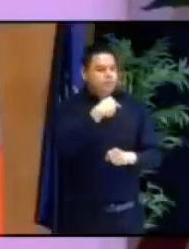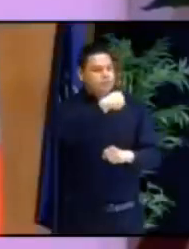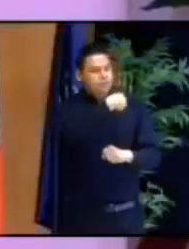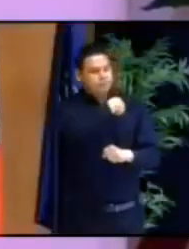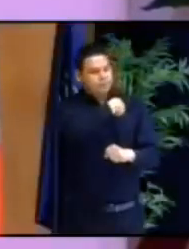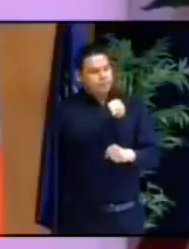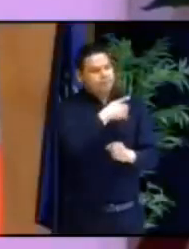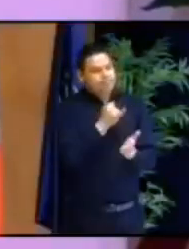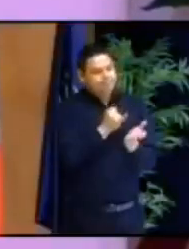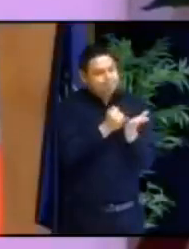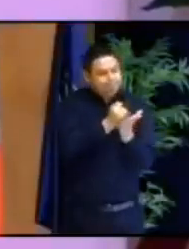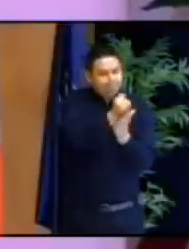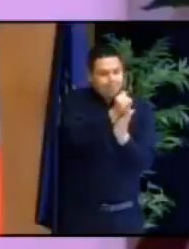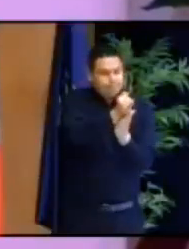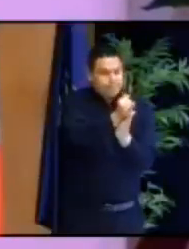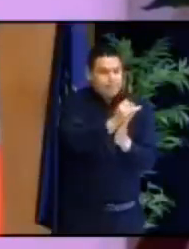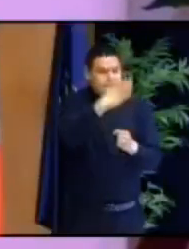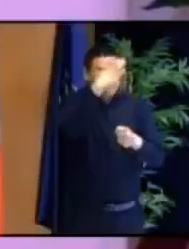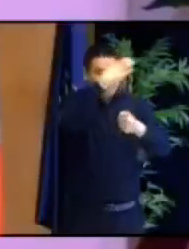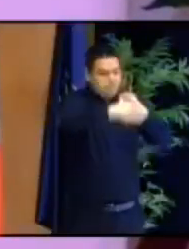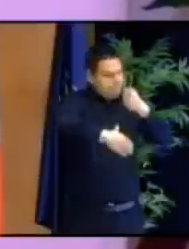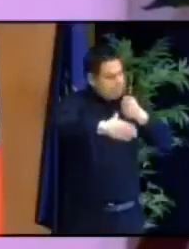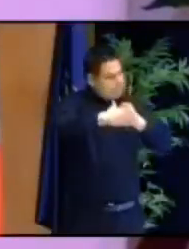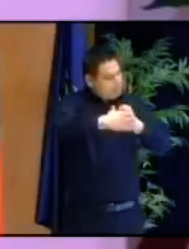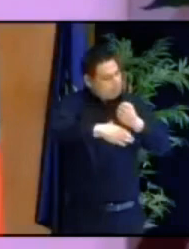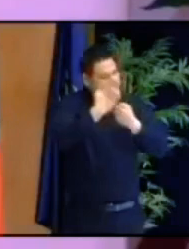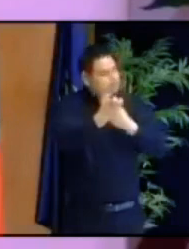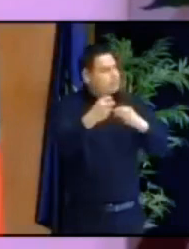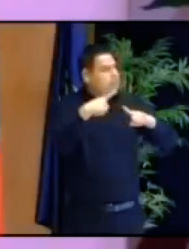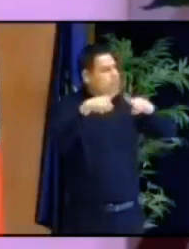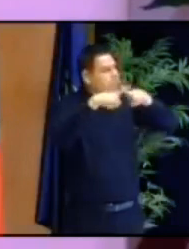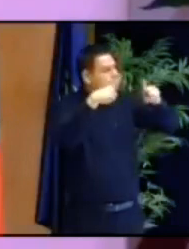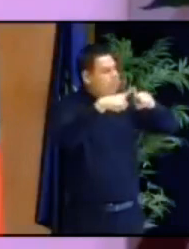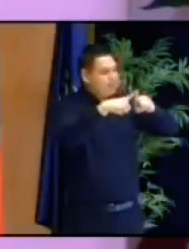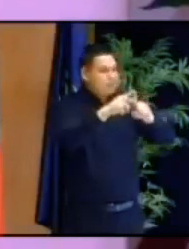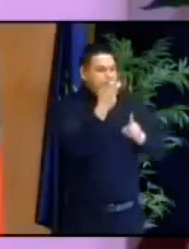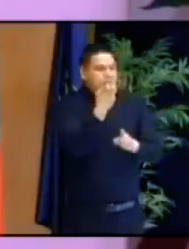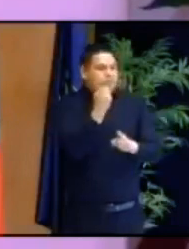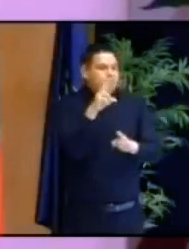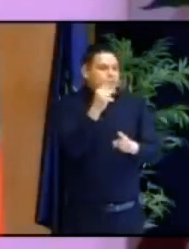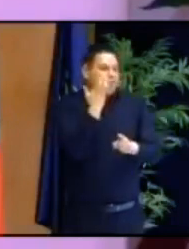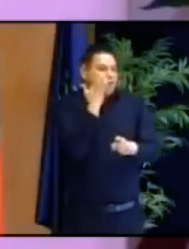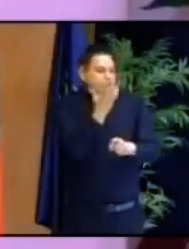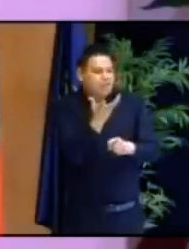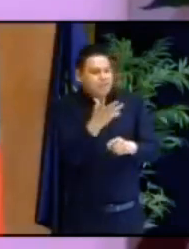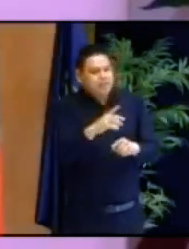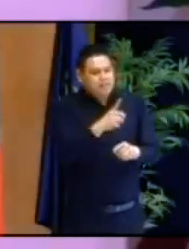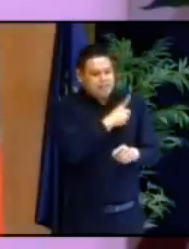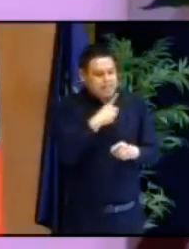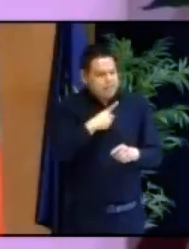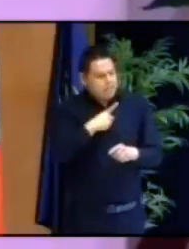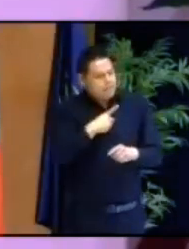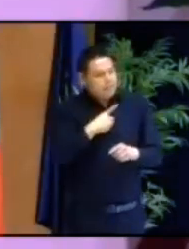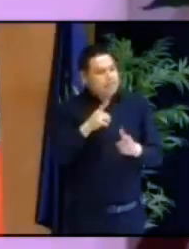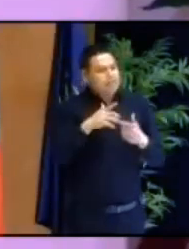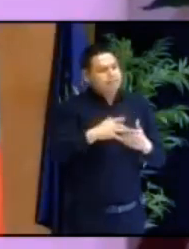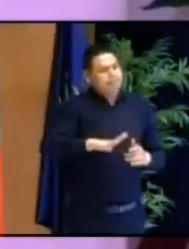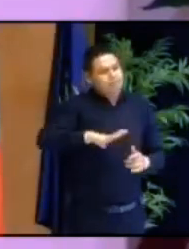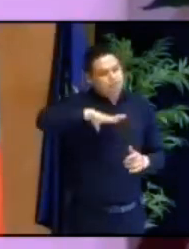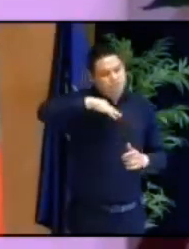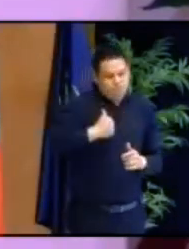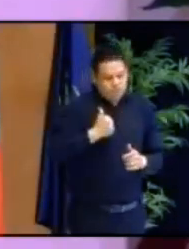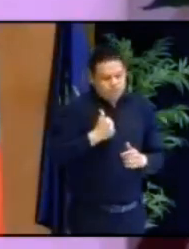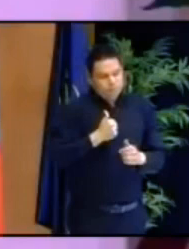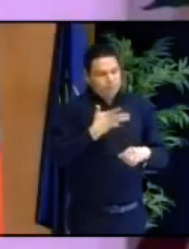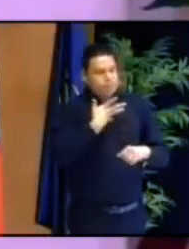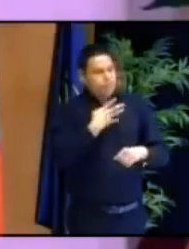nosotros decidimos acabar con esa diferencia. Eso no quiere decir que no deba esforzarse uno por tener una buena